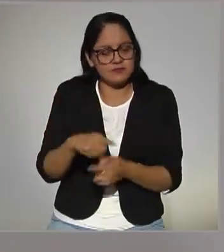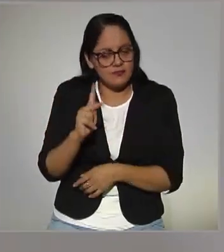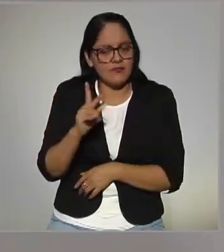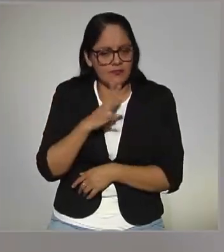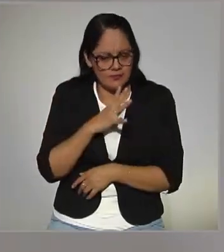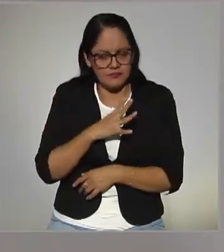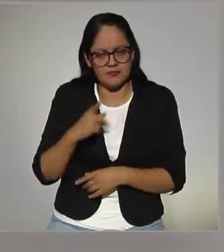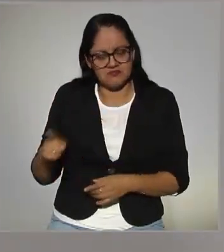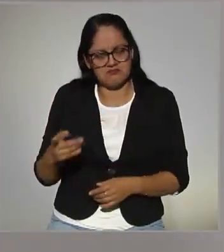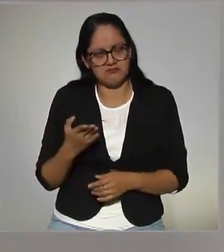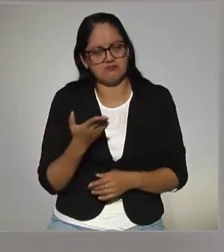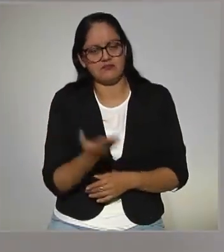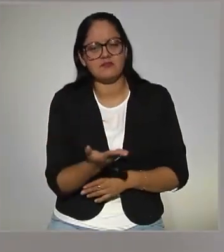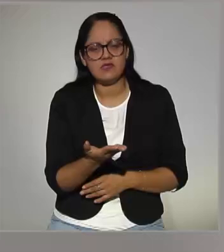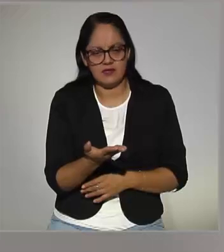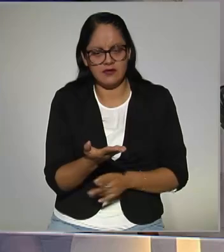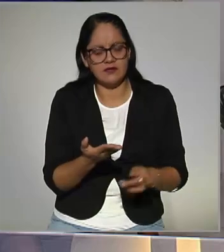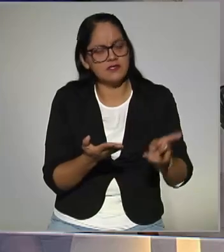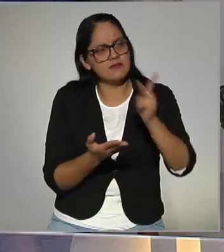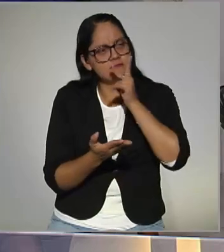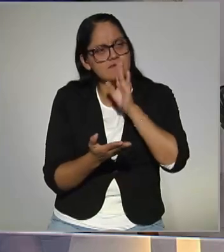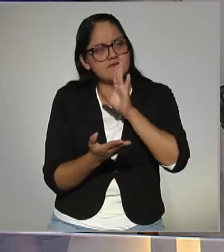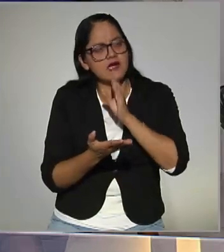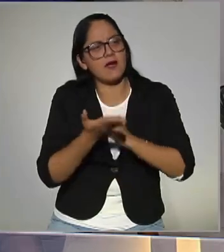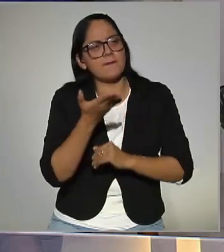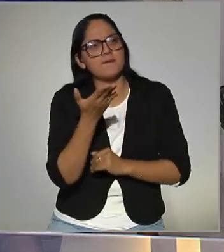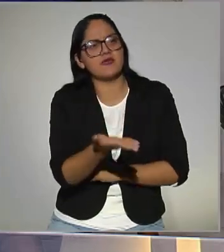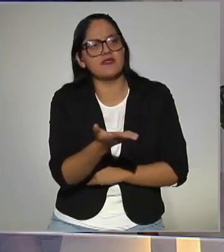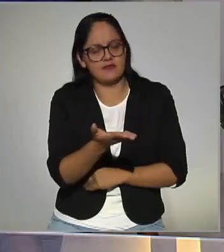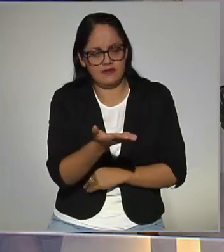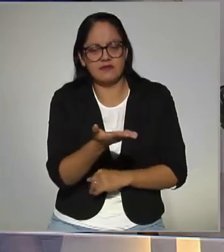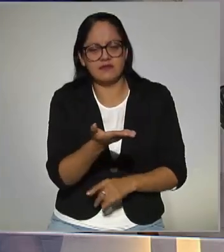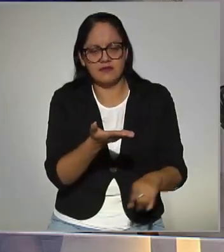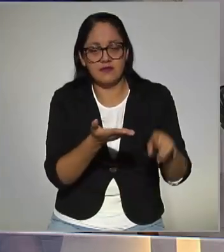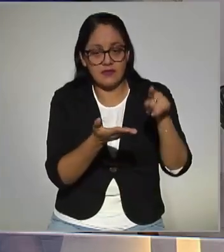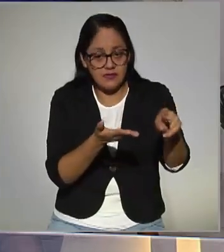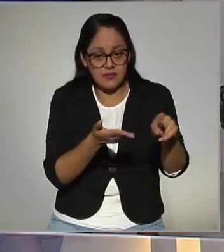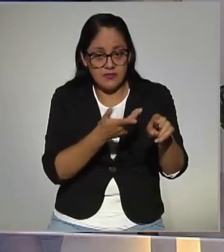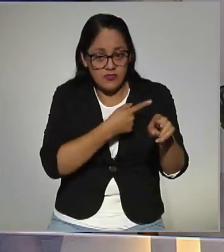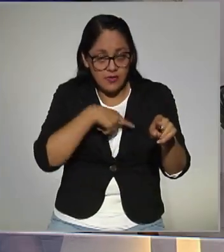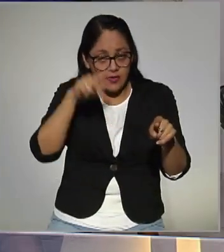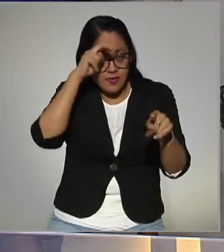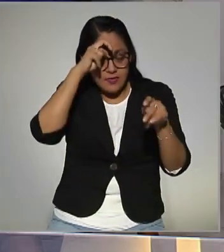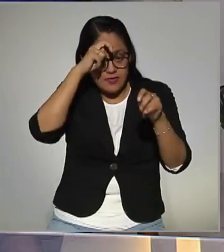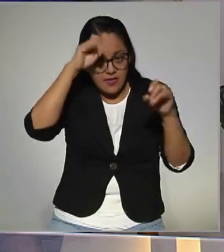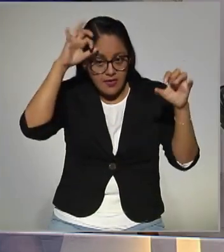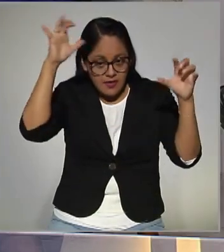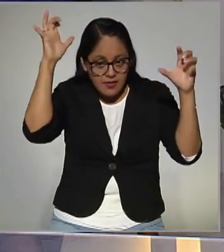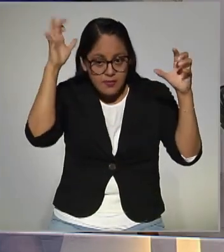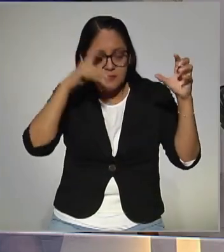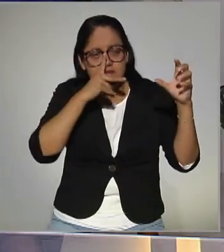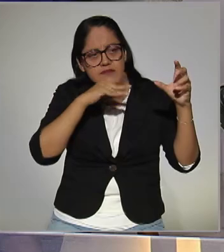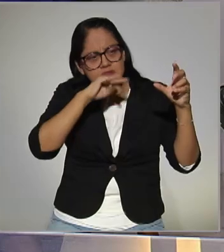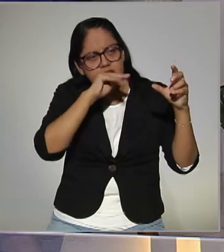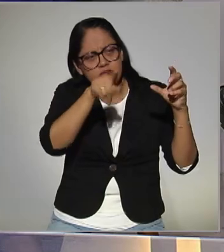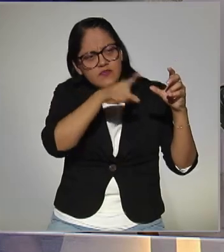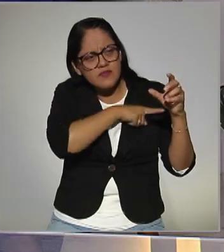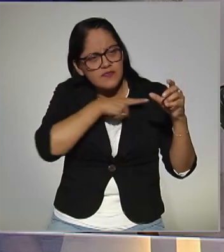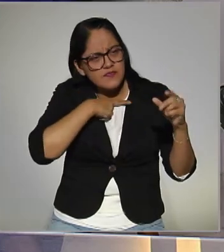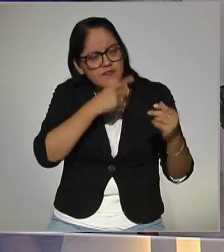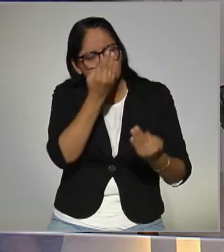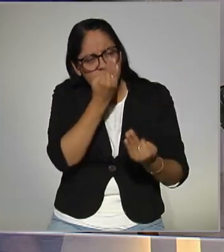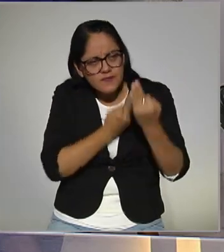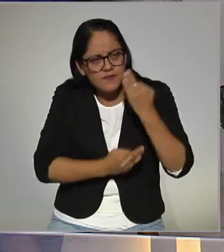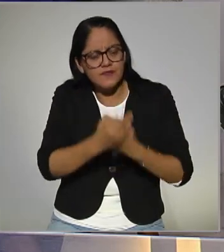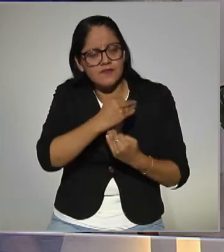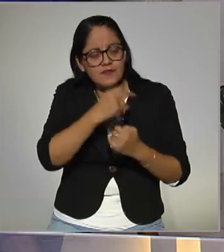una demanda que uno hace a los padres esperando que en función de lo que imaginariamente uno cree que un padre o una madre habría de ser o hacer con uno,